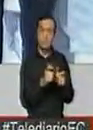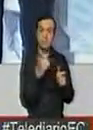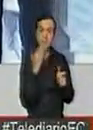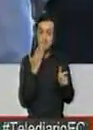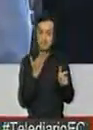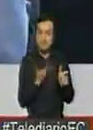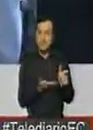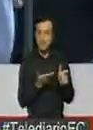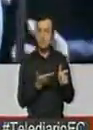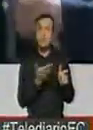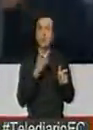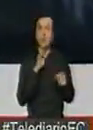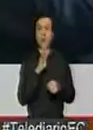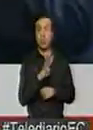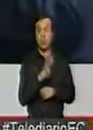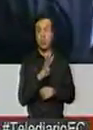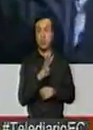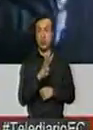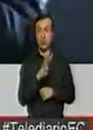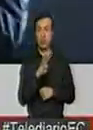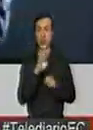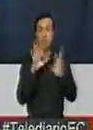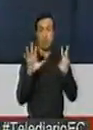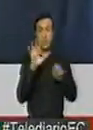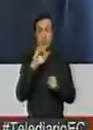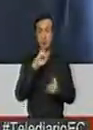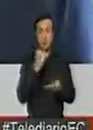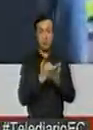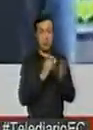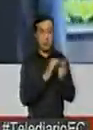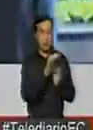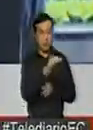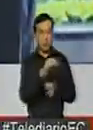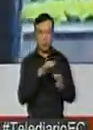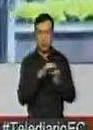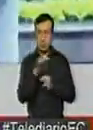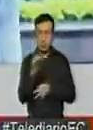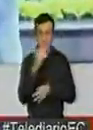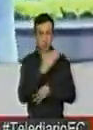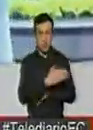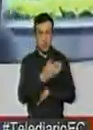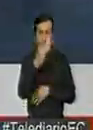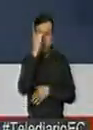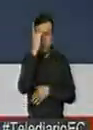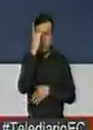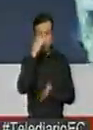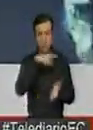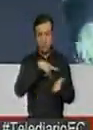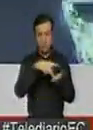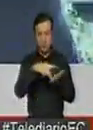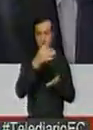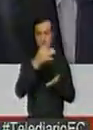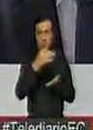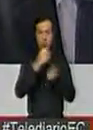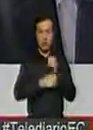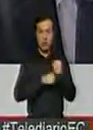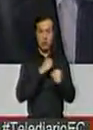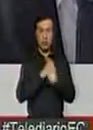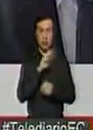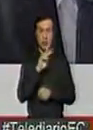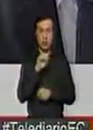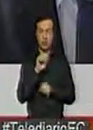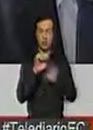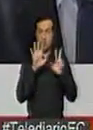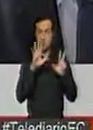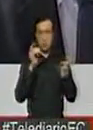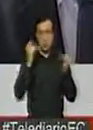incluiría a las 480 juntas parroquiales, a quienes se les cancelará lo adeudado desde el 2018 de